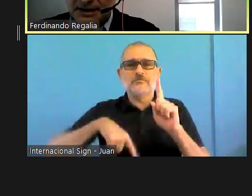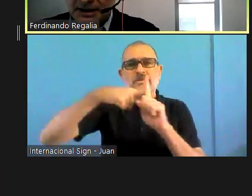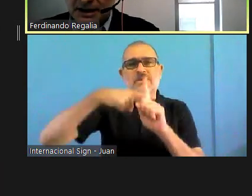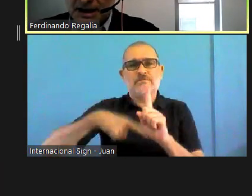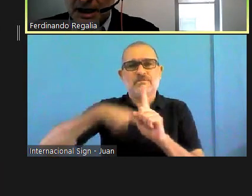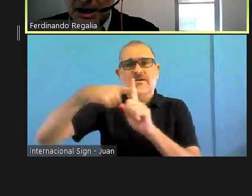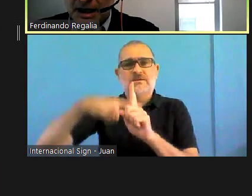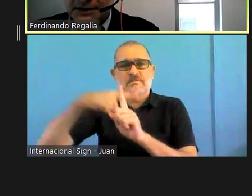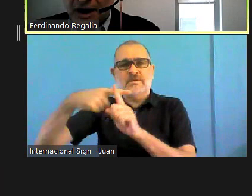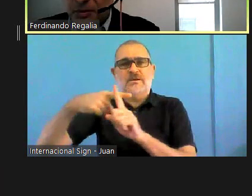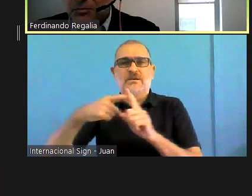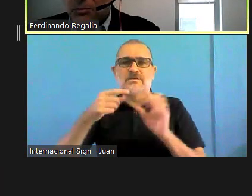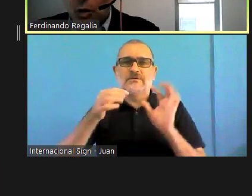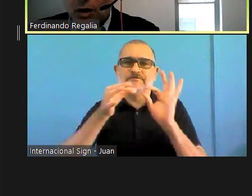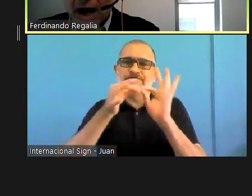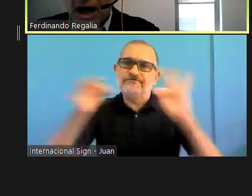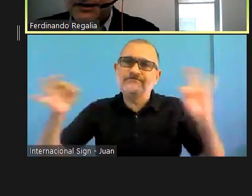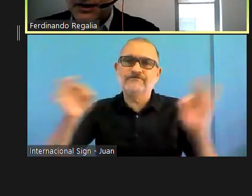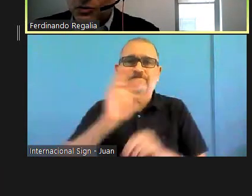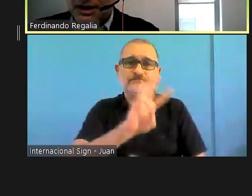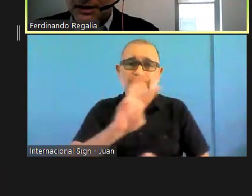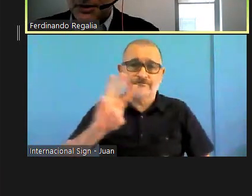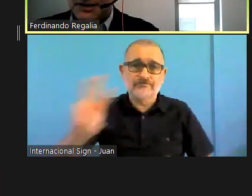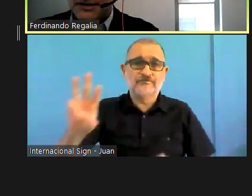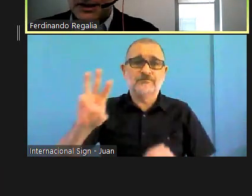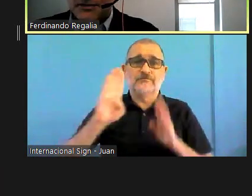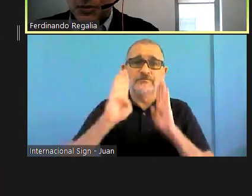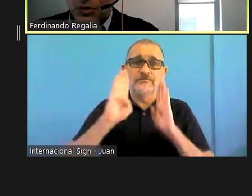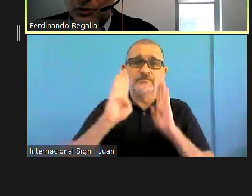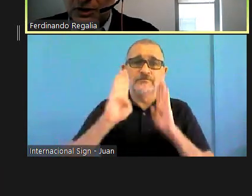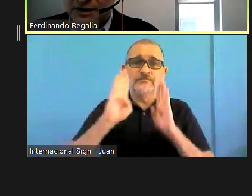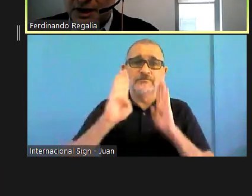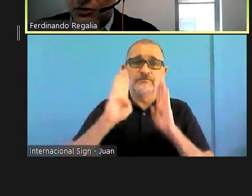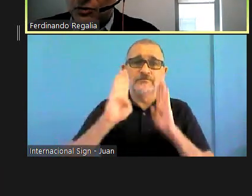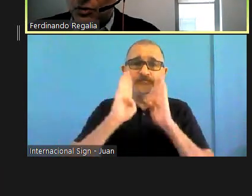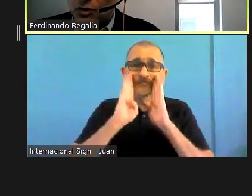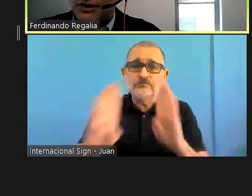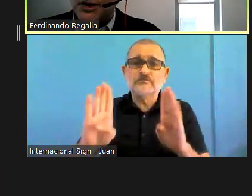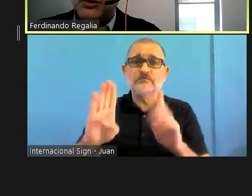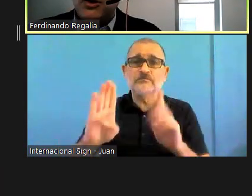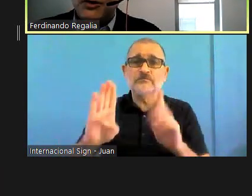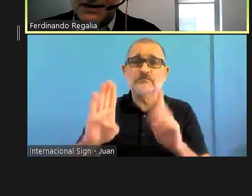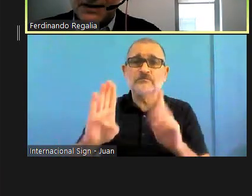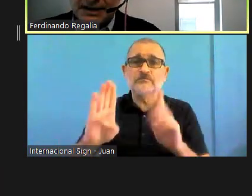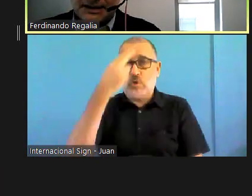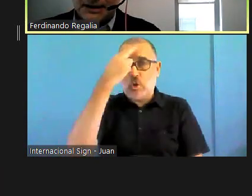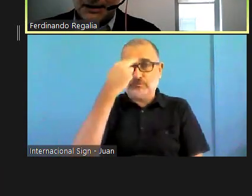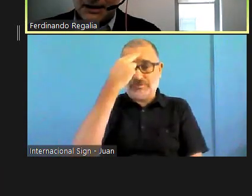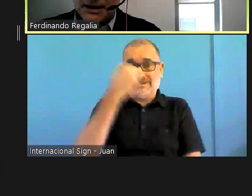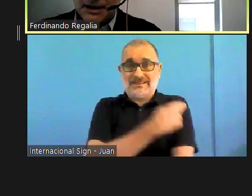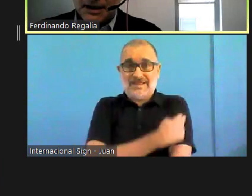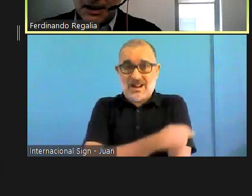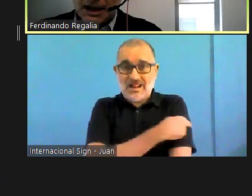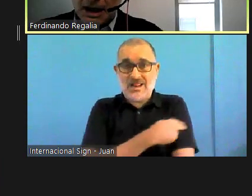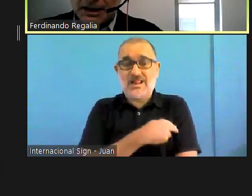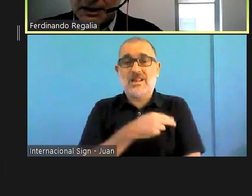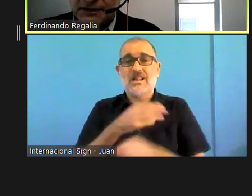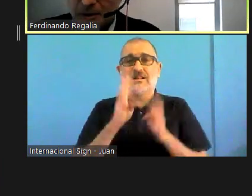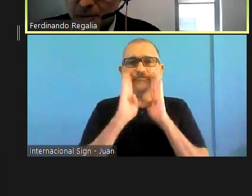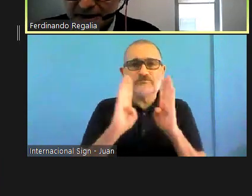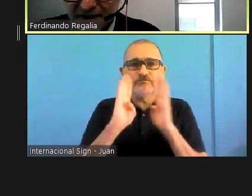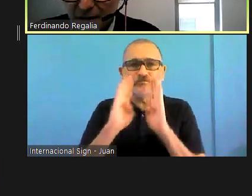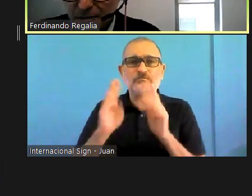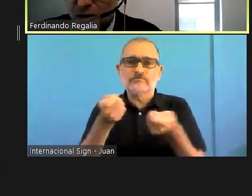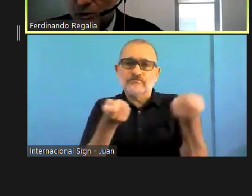coordinar el tratamiento, el despistaje o la admisión. Muchas bases de datos de las unidades de